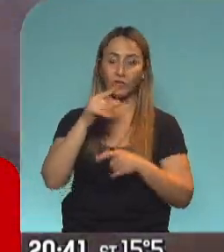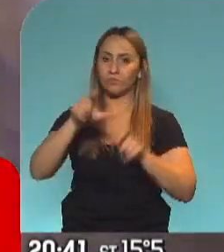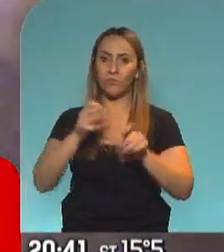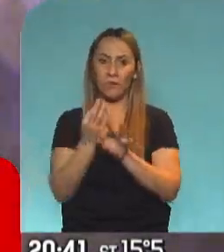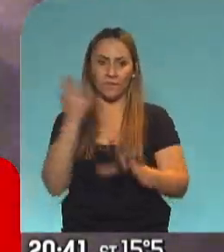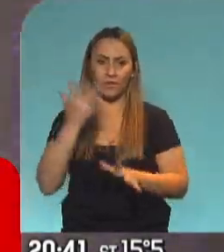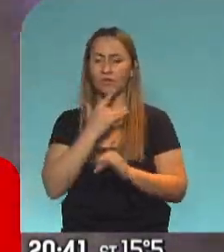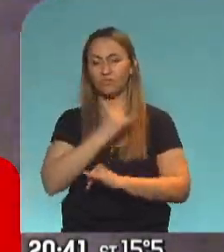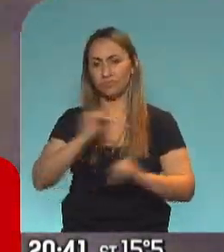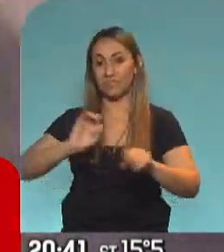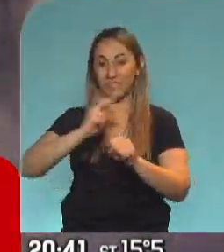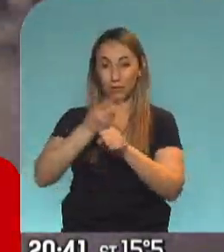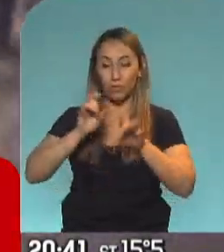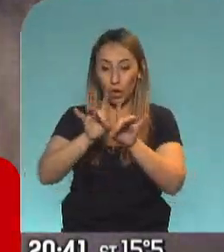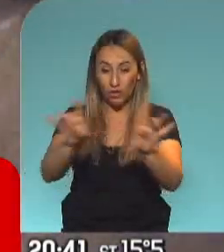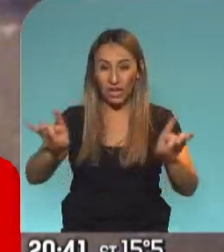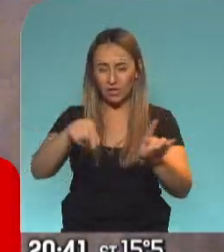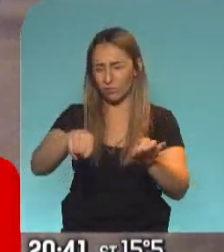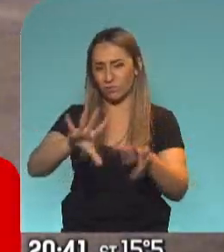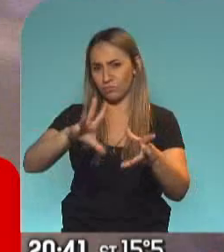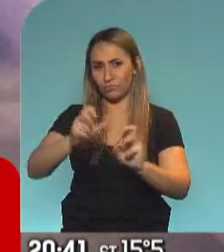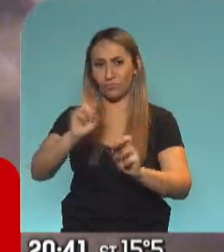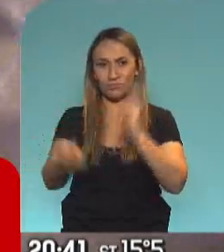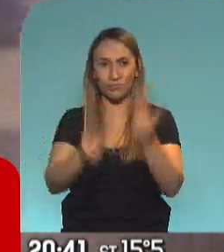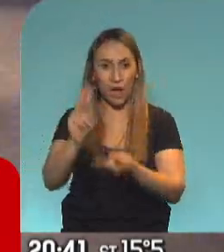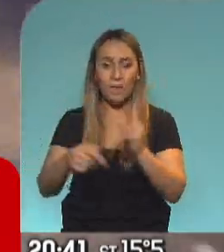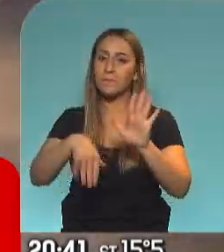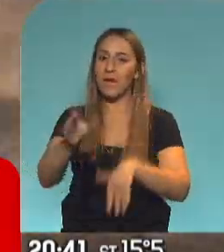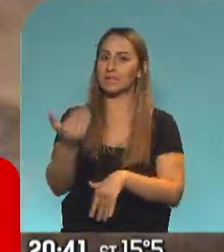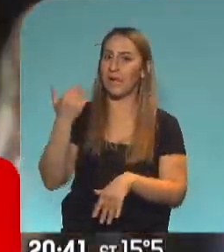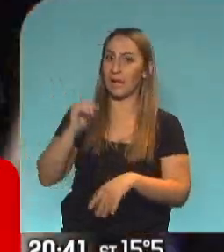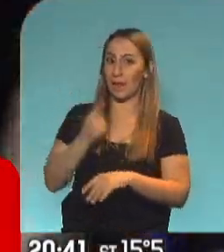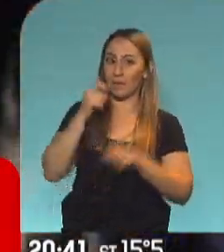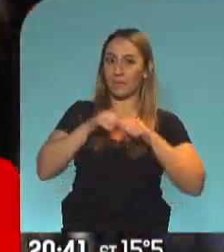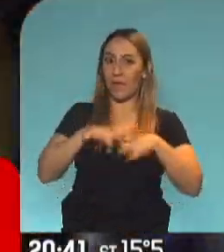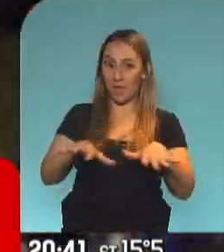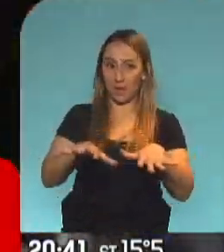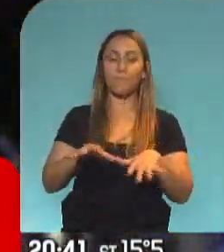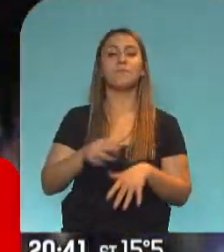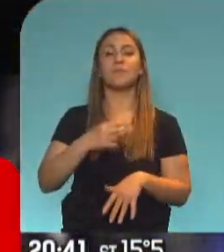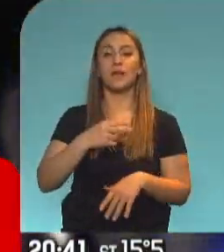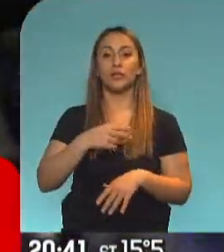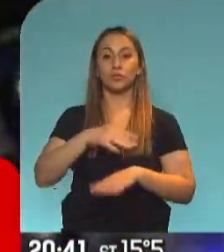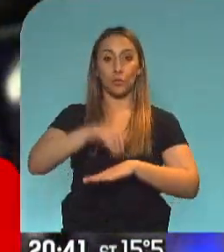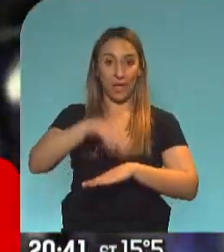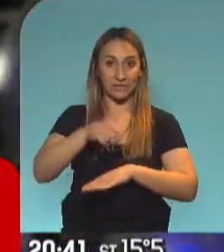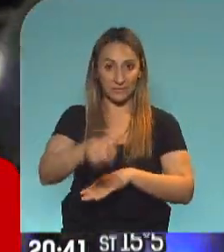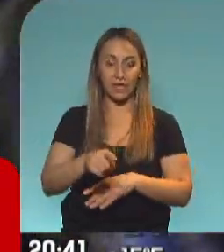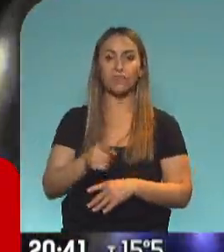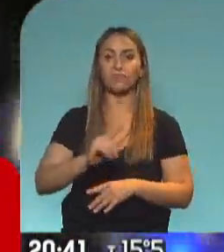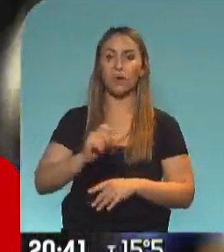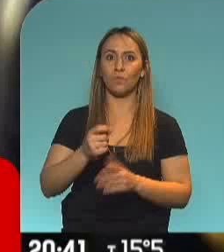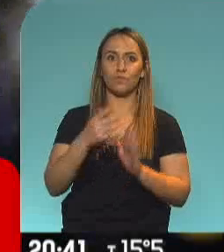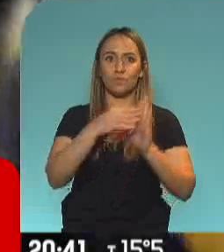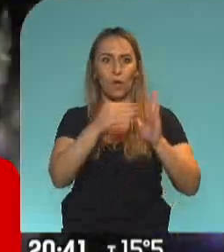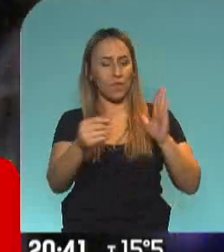que la segunda ola de COVID será más mortal que la primera. Suecia, por su parte, que se posicionó como ejemplo durante la primera etapa